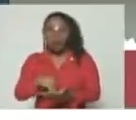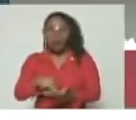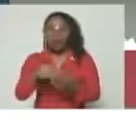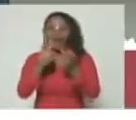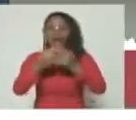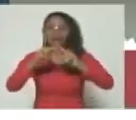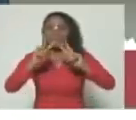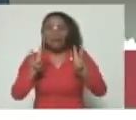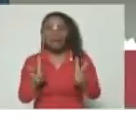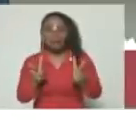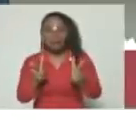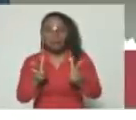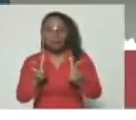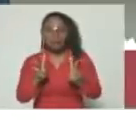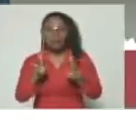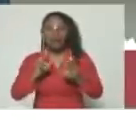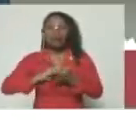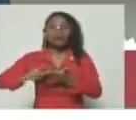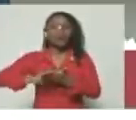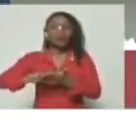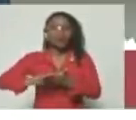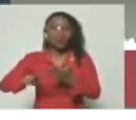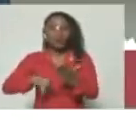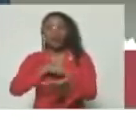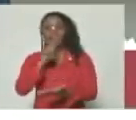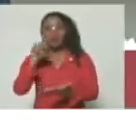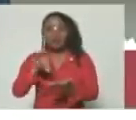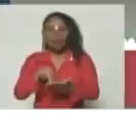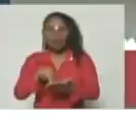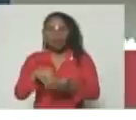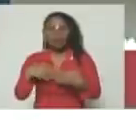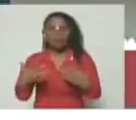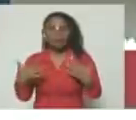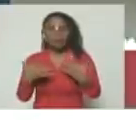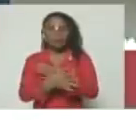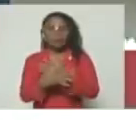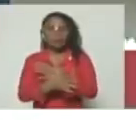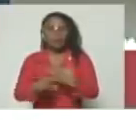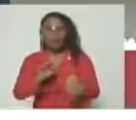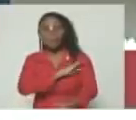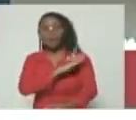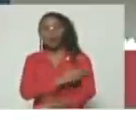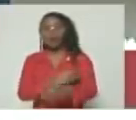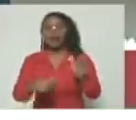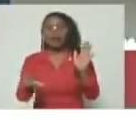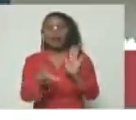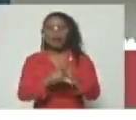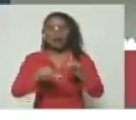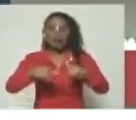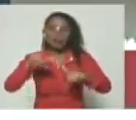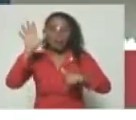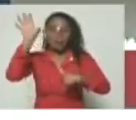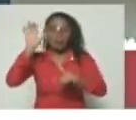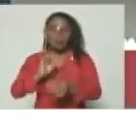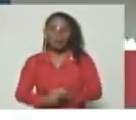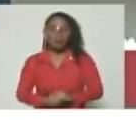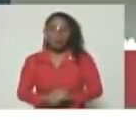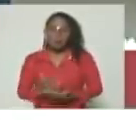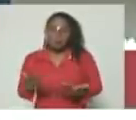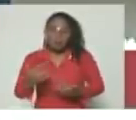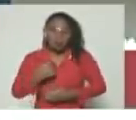paz y por la reconciliación nacional desde el Poder Legislativo del país. Y